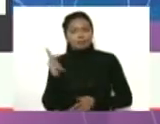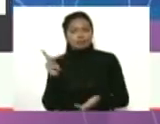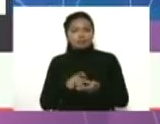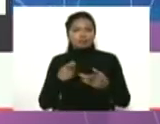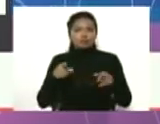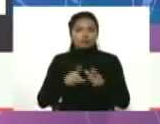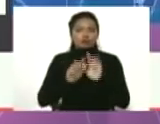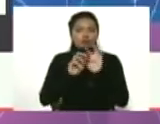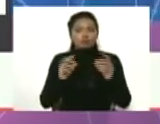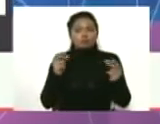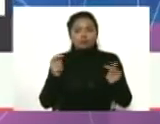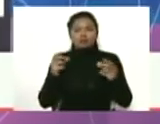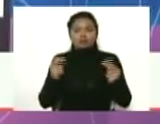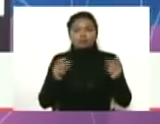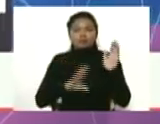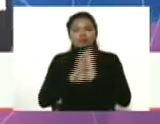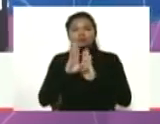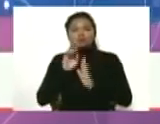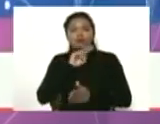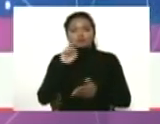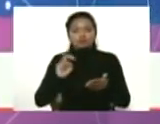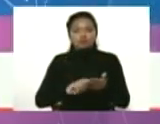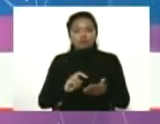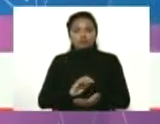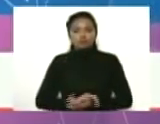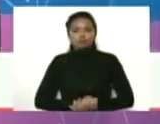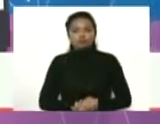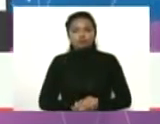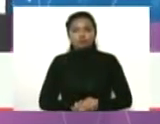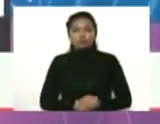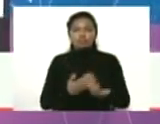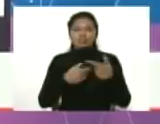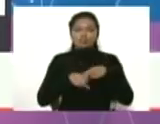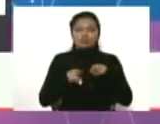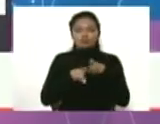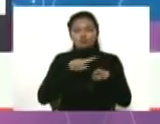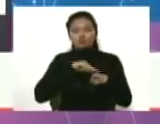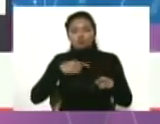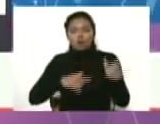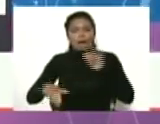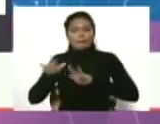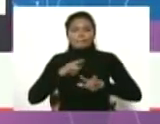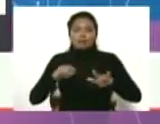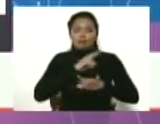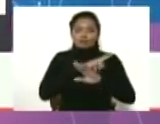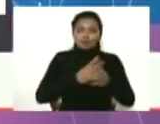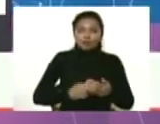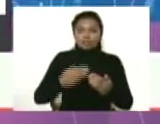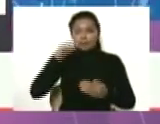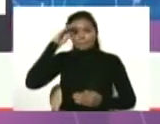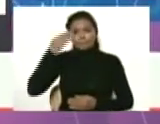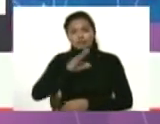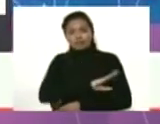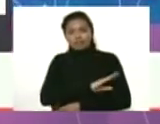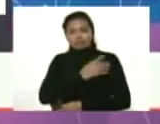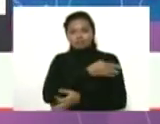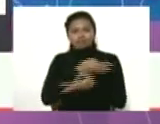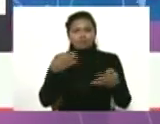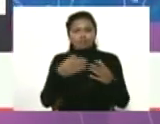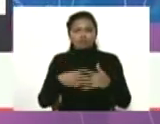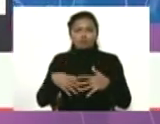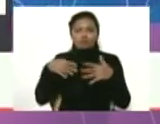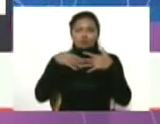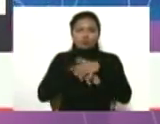participación activa en el desarrollo nacional a través de nuestra amada, gloriosa y poderosa milicia, en perfecta